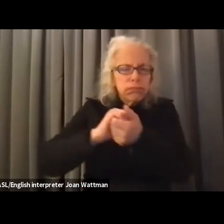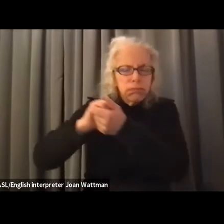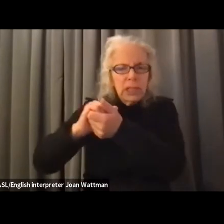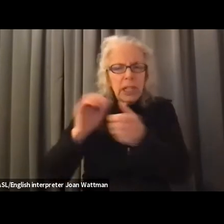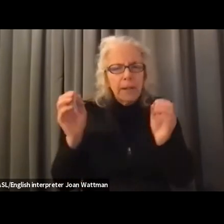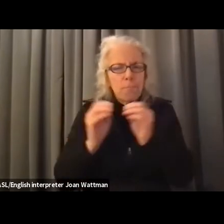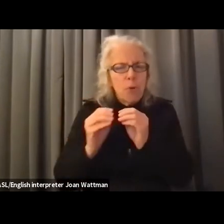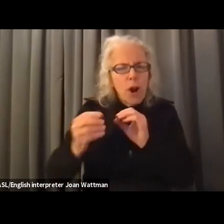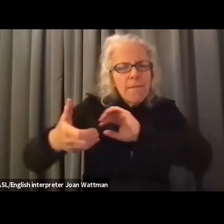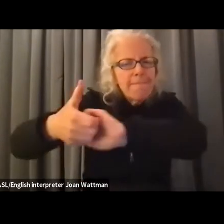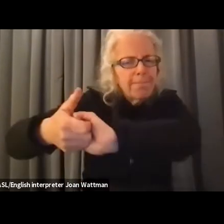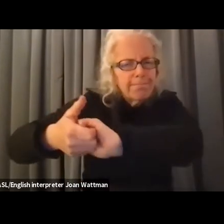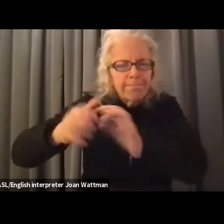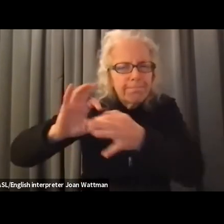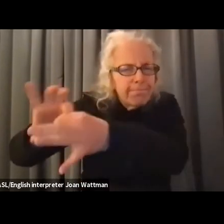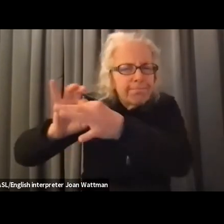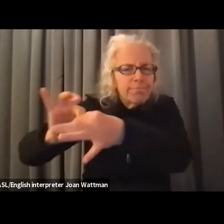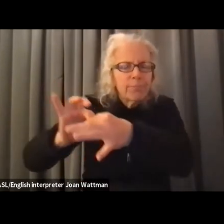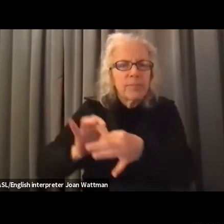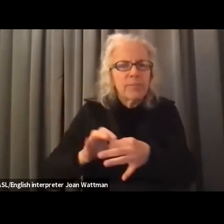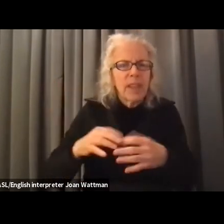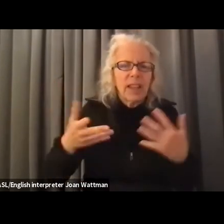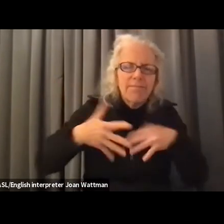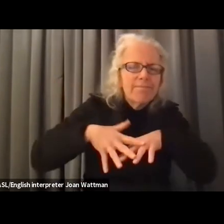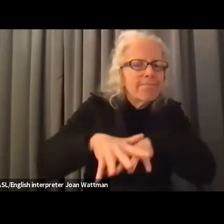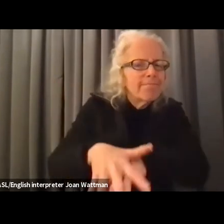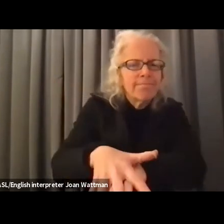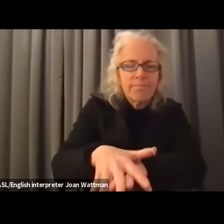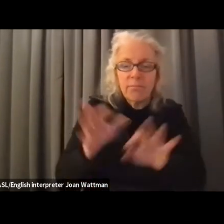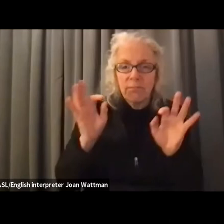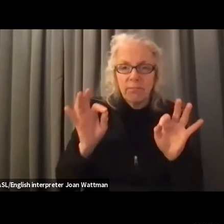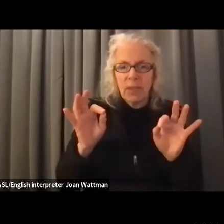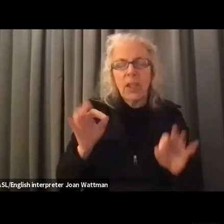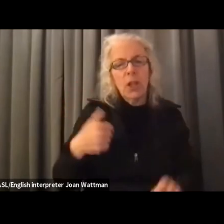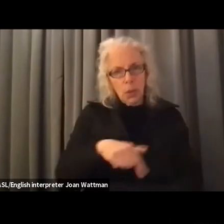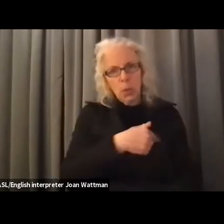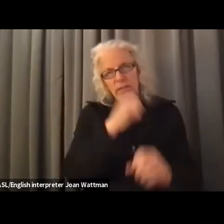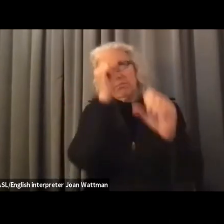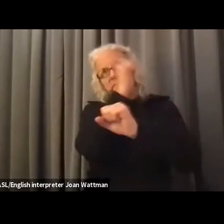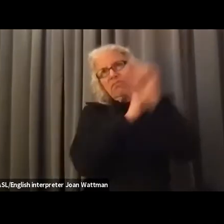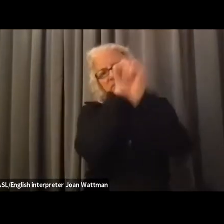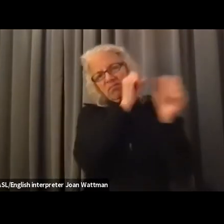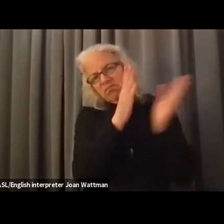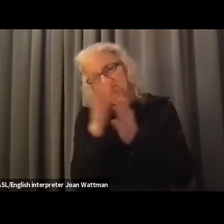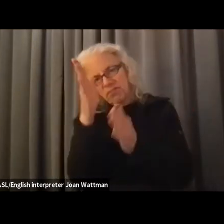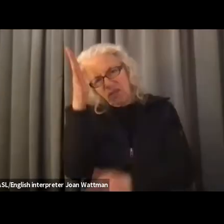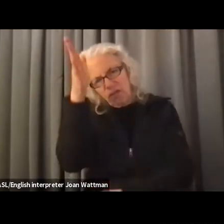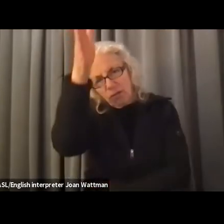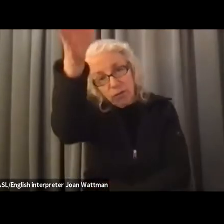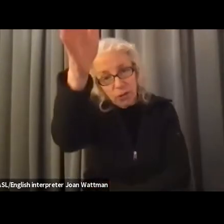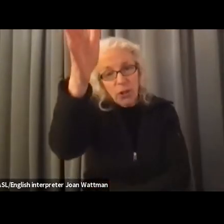podamos seguir avanzando, y sobre todo tomando la decisión de ser poder,